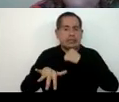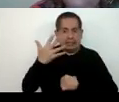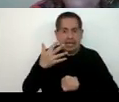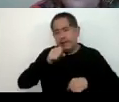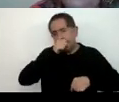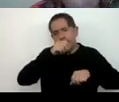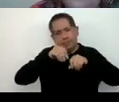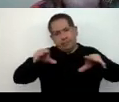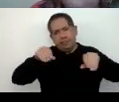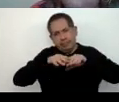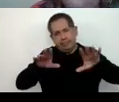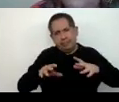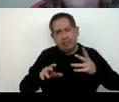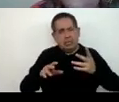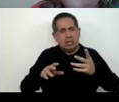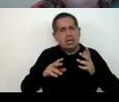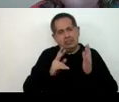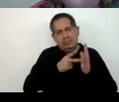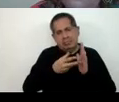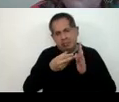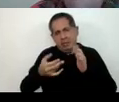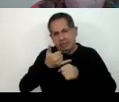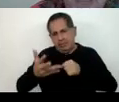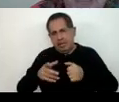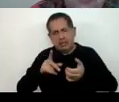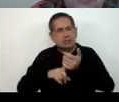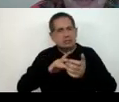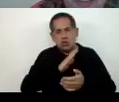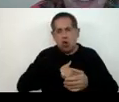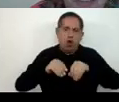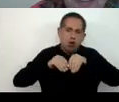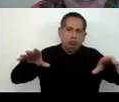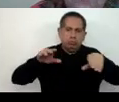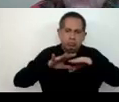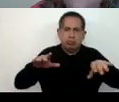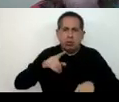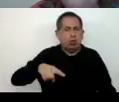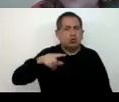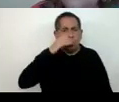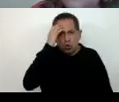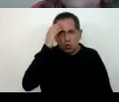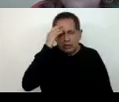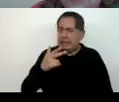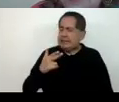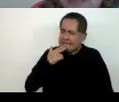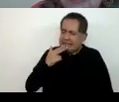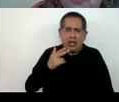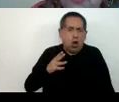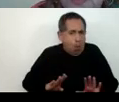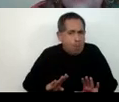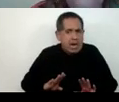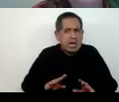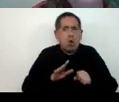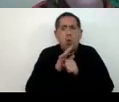han hecho varias ediciones en español para conocer las ventajas y desventajas de